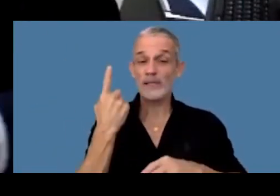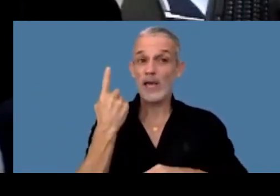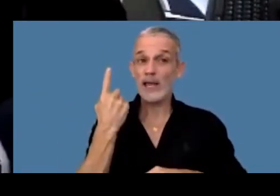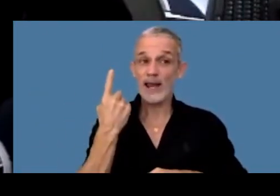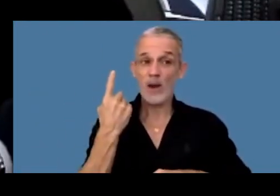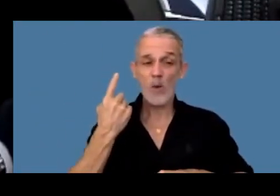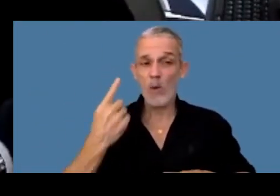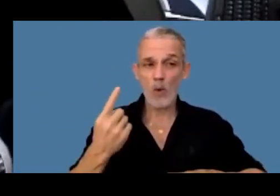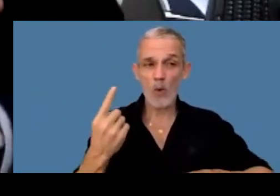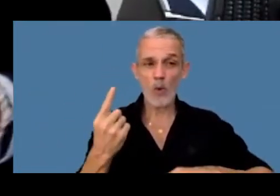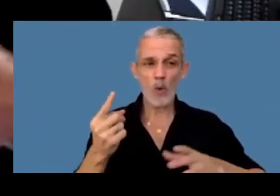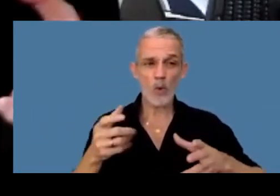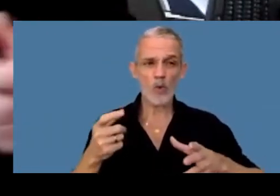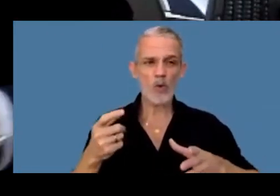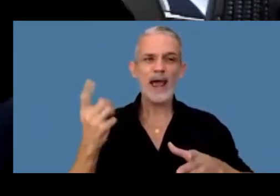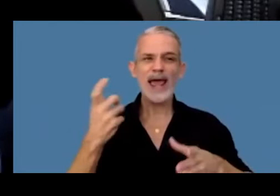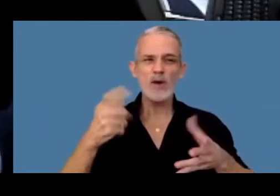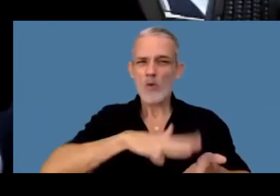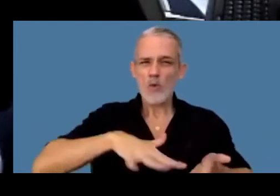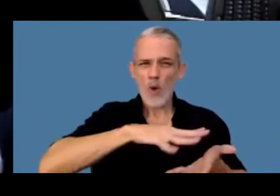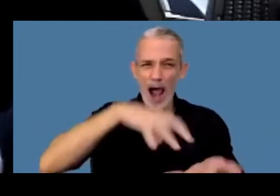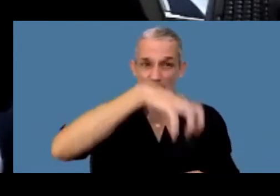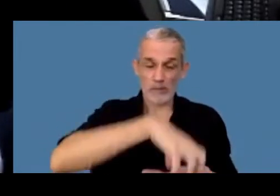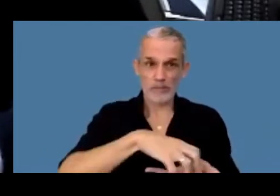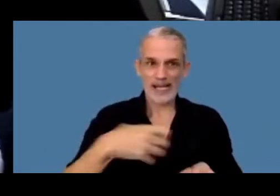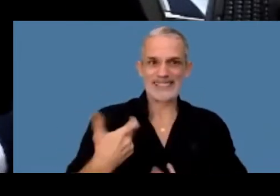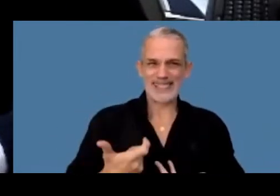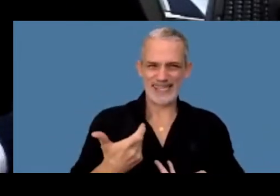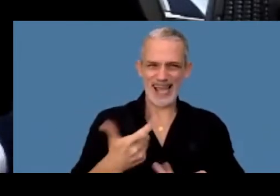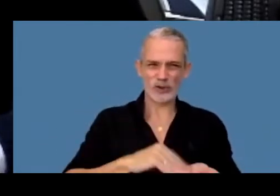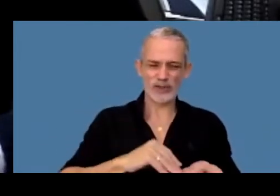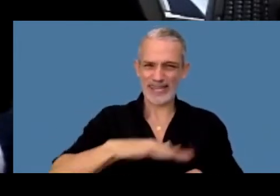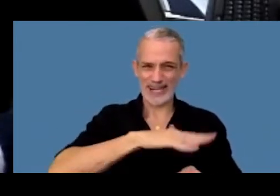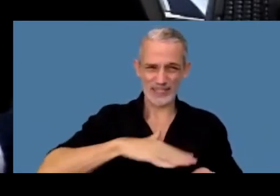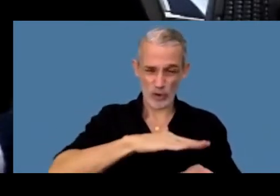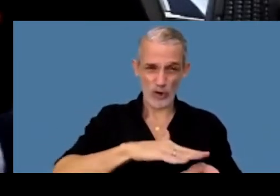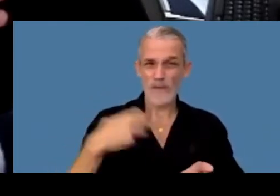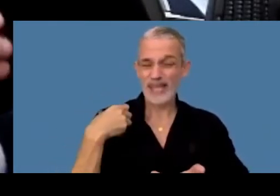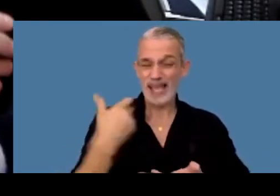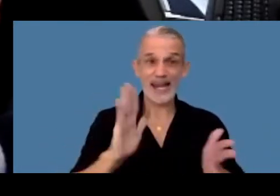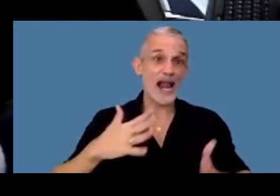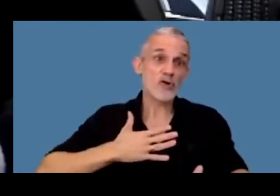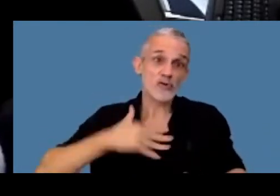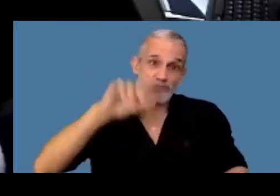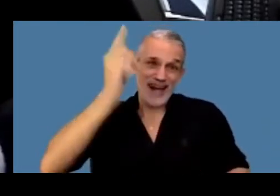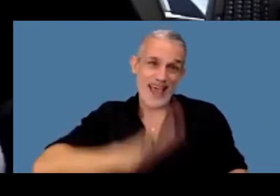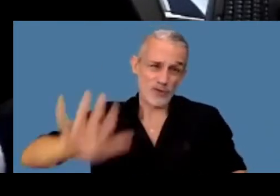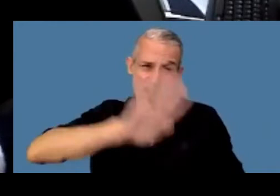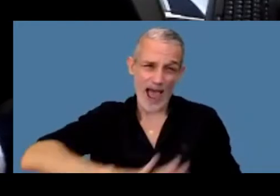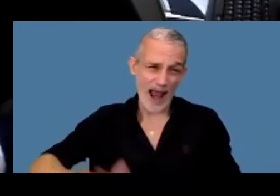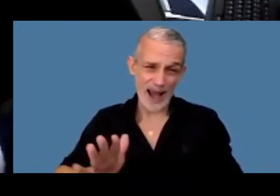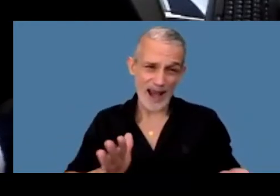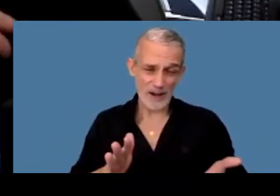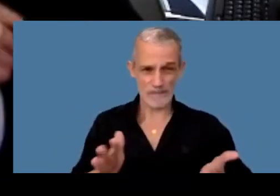geográficamente en un solo lugar o en un territorio corto, en general. El nuestro es nacional y abarca todo el país